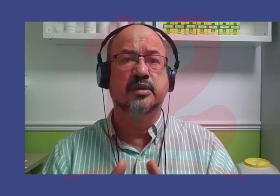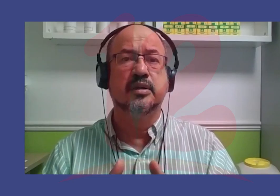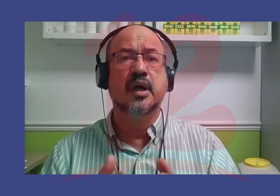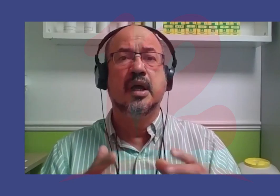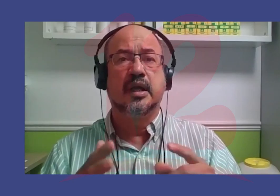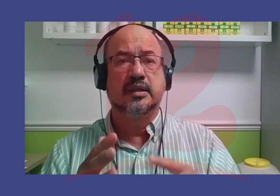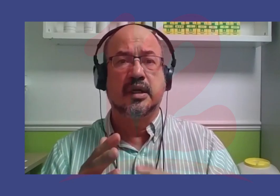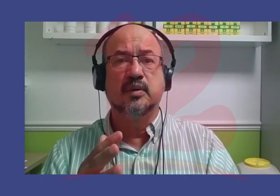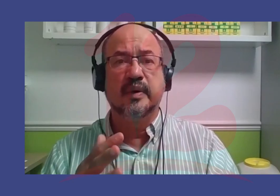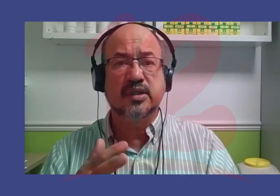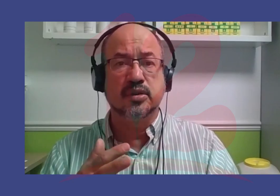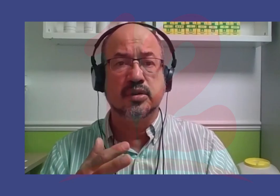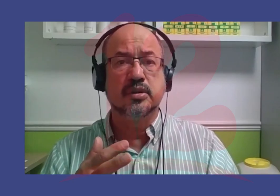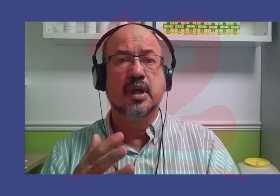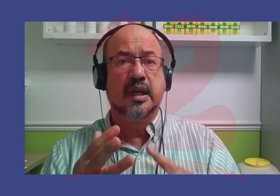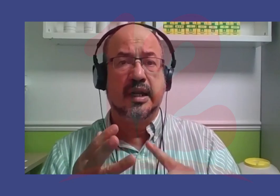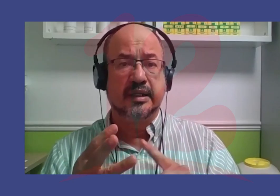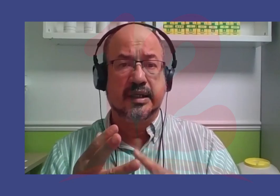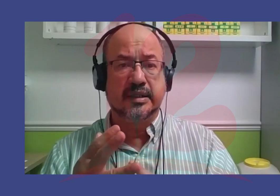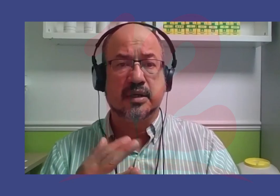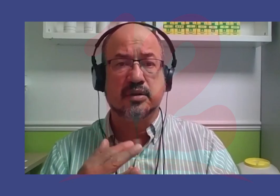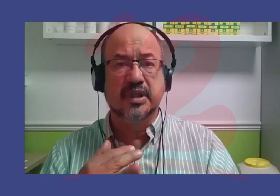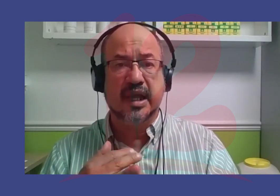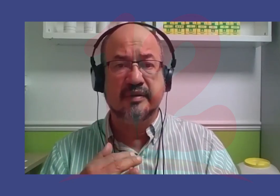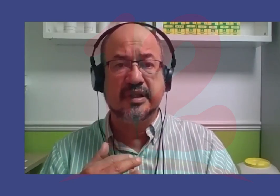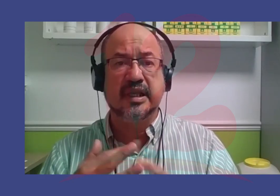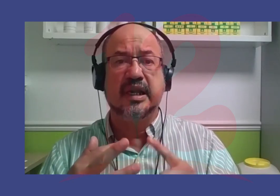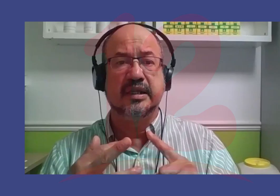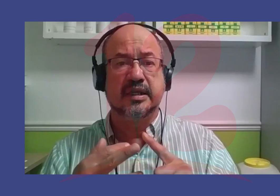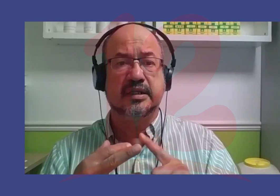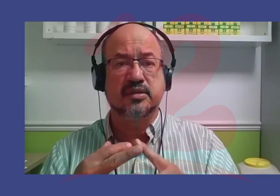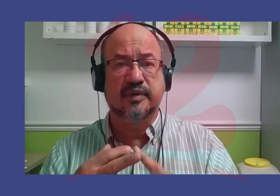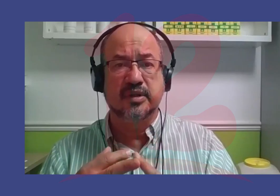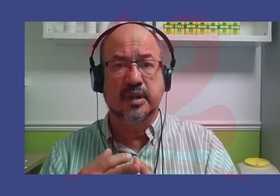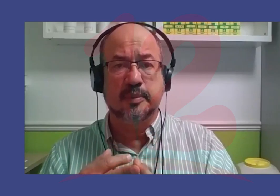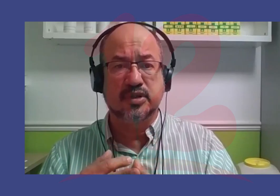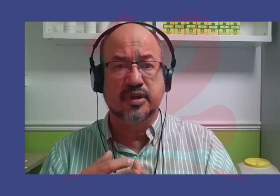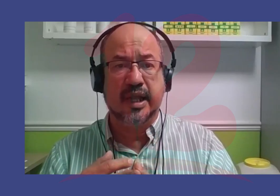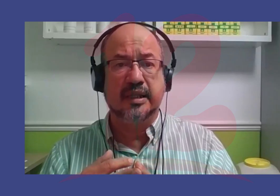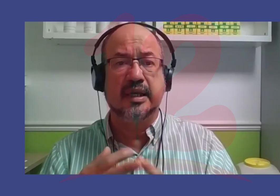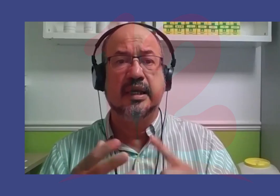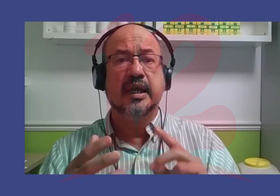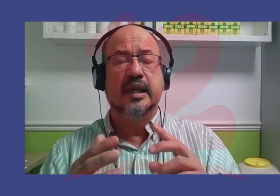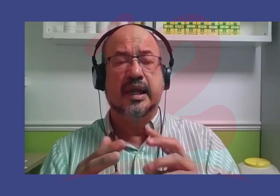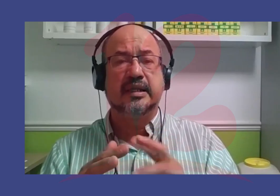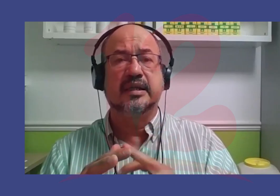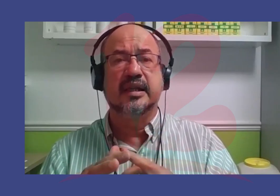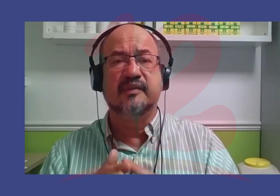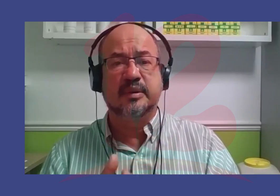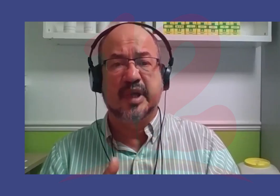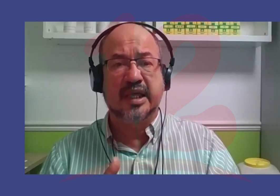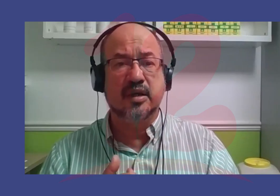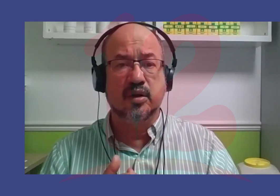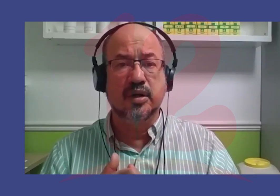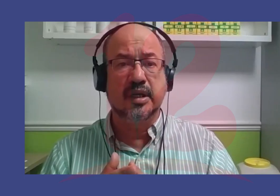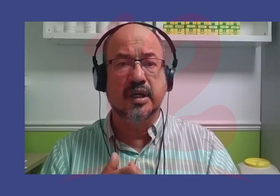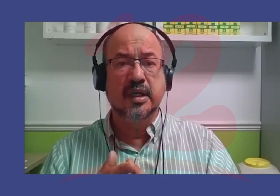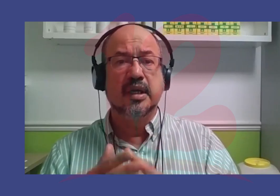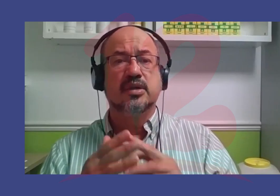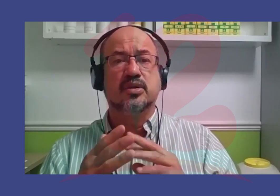edad y se ha demostrado que gente entre 30 40 años están siendo más afectados que los mayores de edad como eran al principio en las